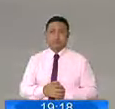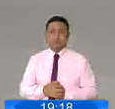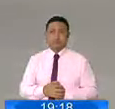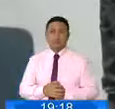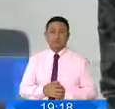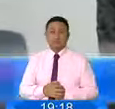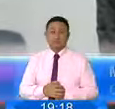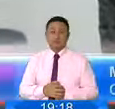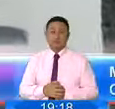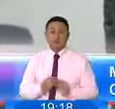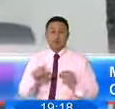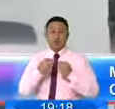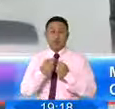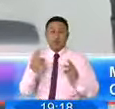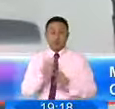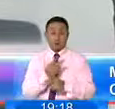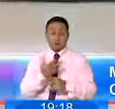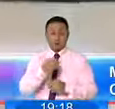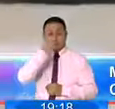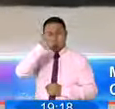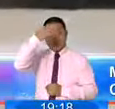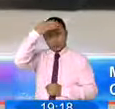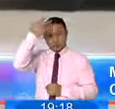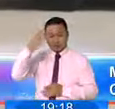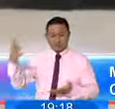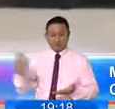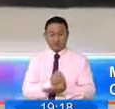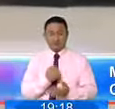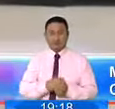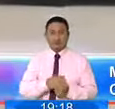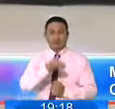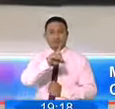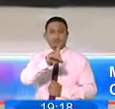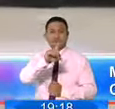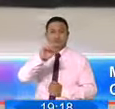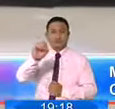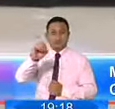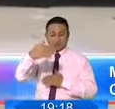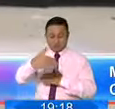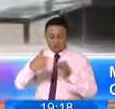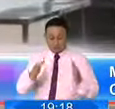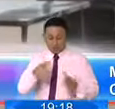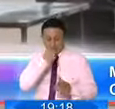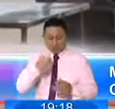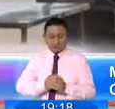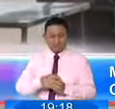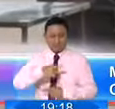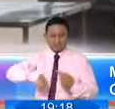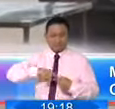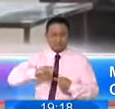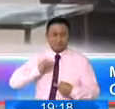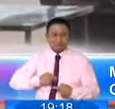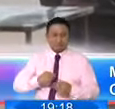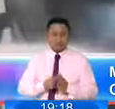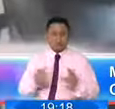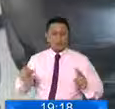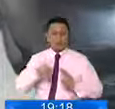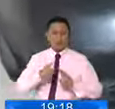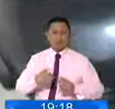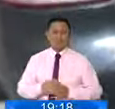a la delincuencia. En Santo Domingo fueron decomisados cerca de 100 bloques de droga. Los detalles al volver en el Comercio